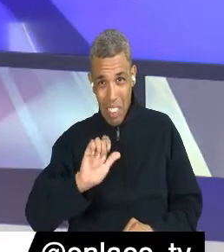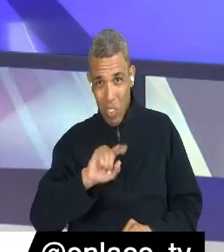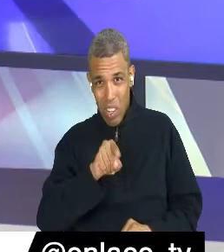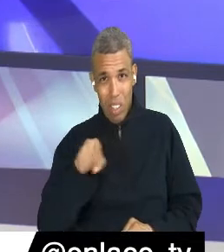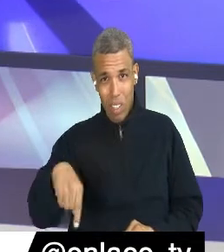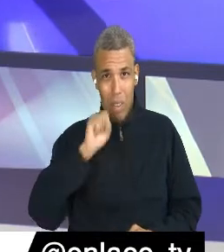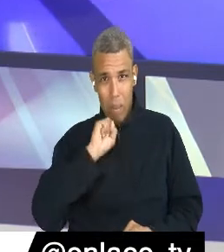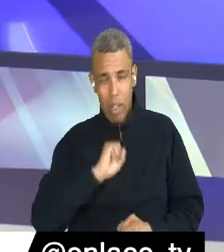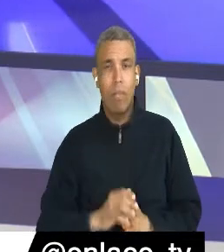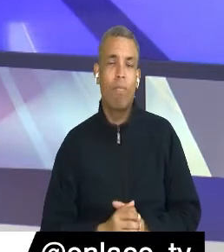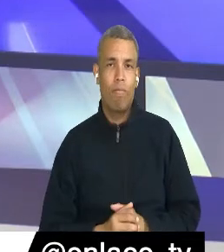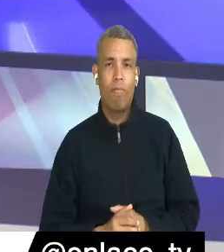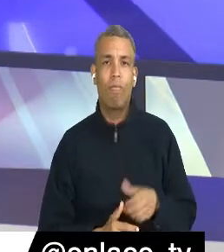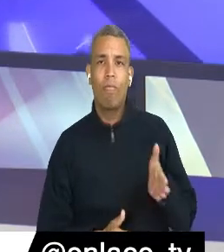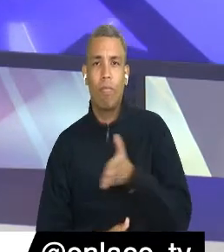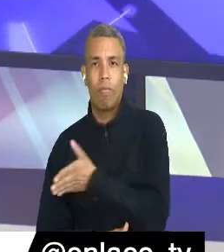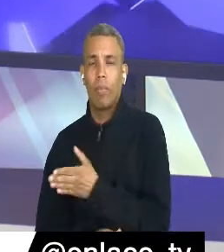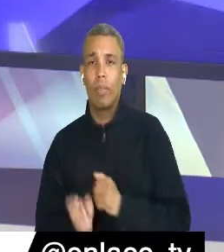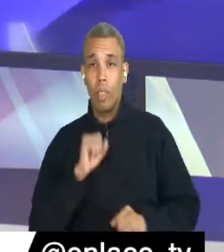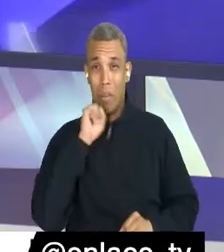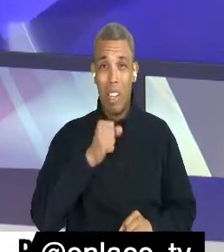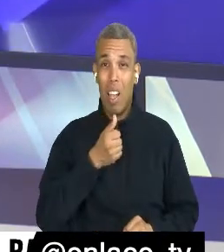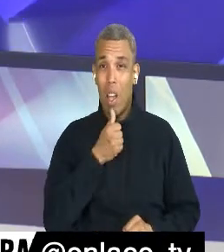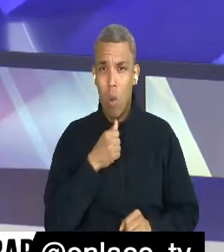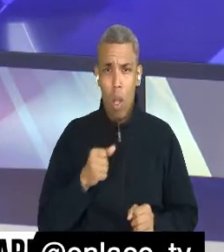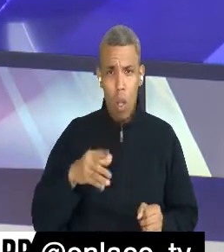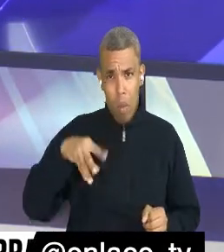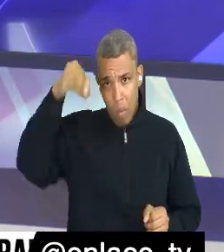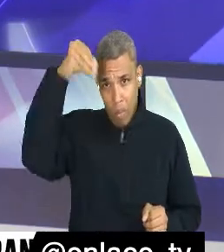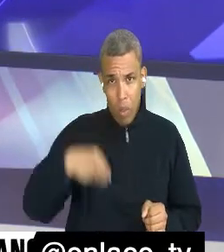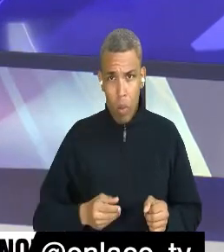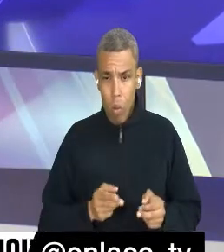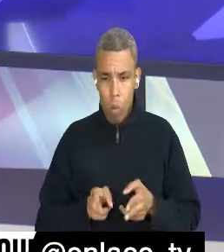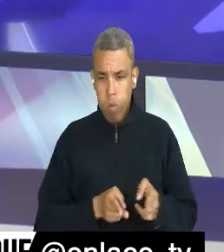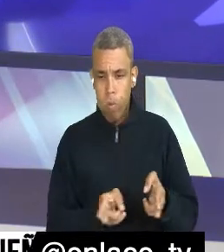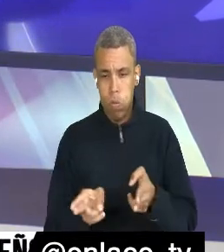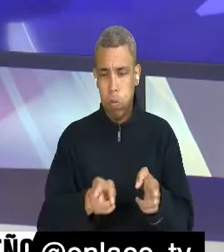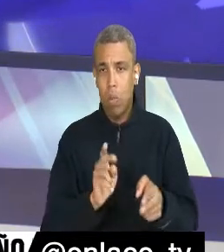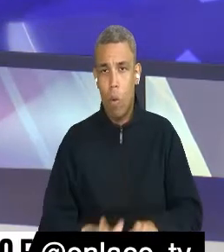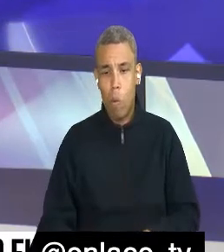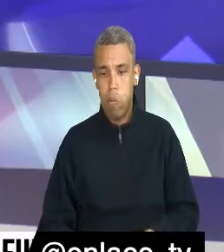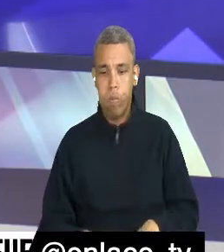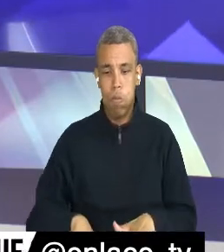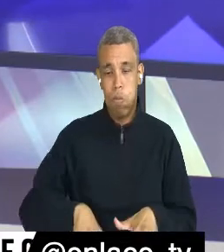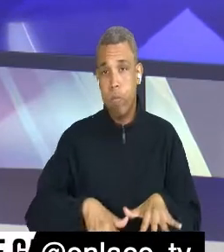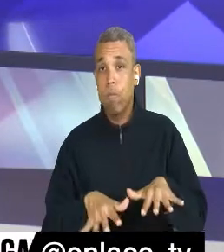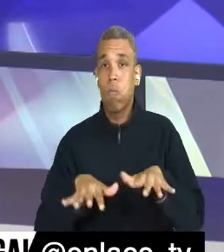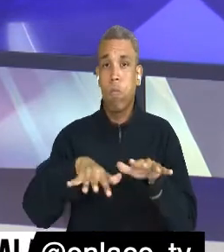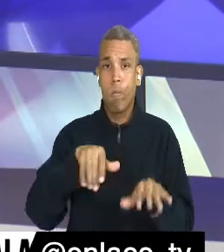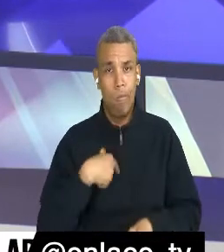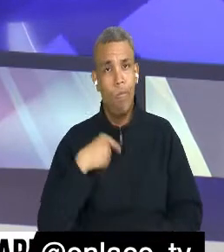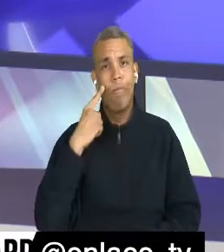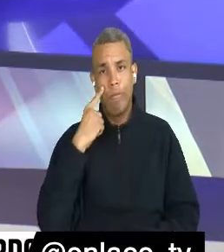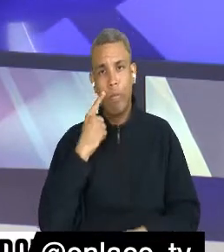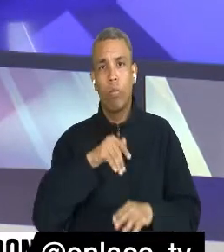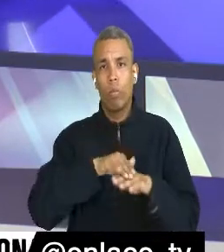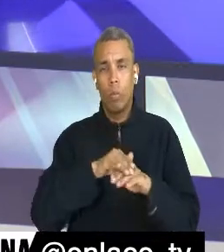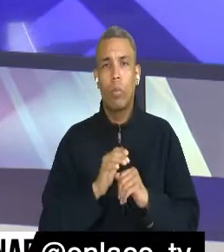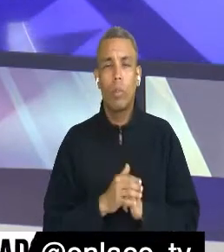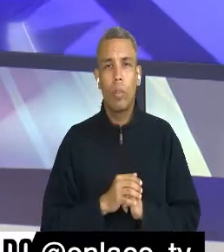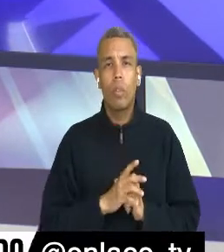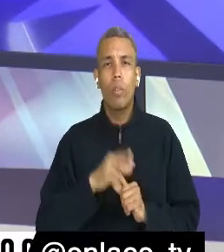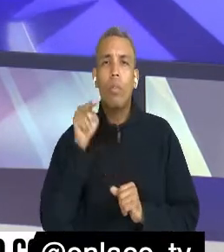En alerta amarilla amaneció Barranca Bermeja, así lo dio a conocer el Consejo Municipal para la Gestión del Riesgo de Desastres. Establecemos contacto con Neila